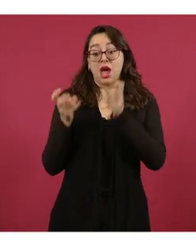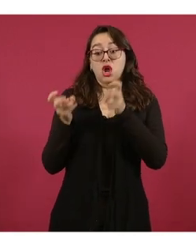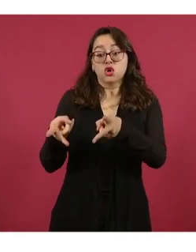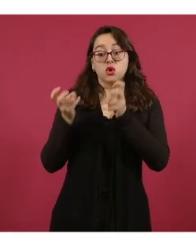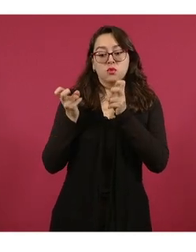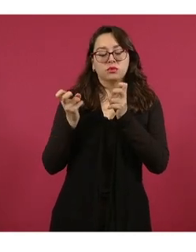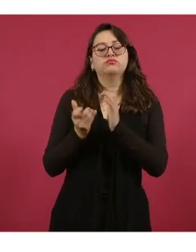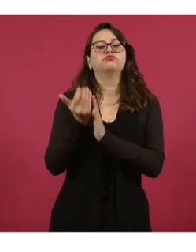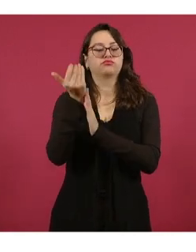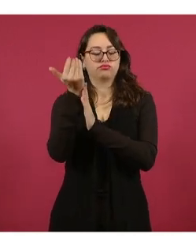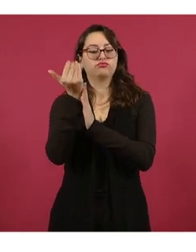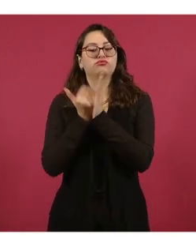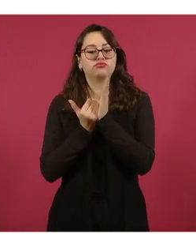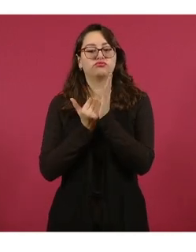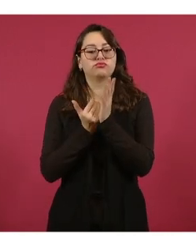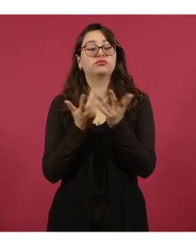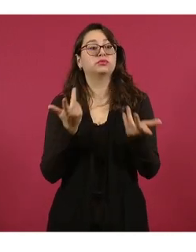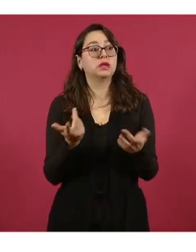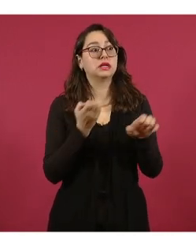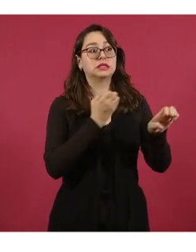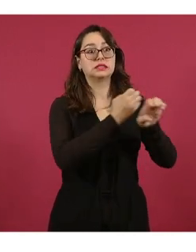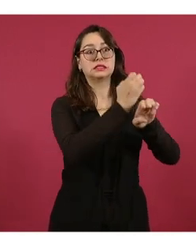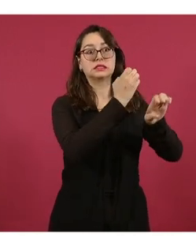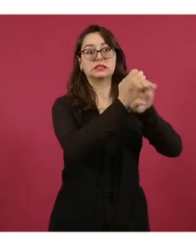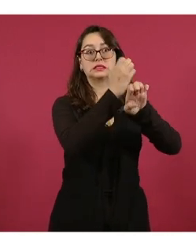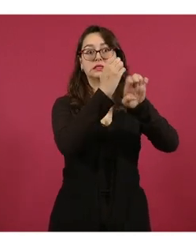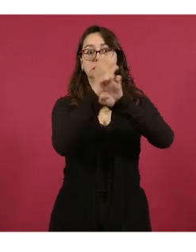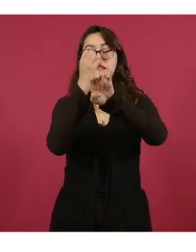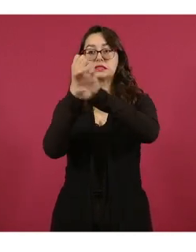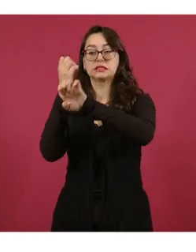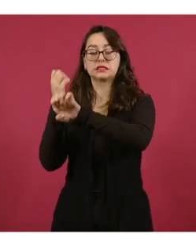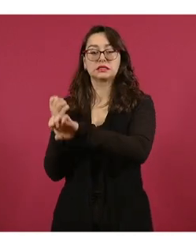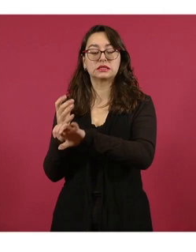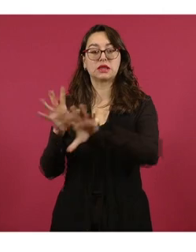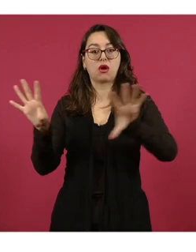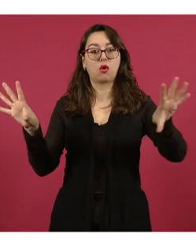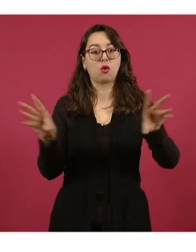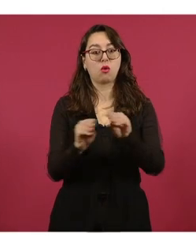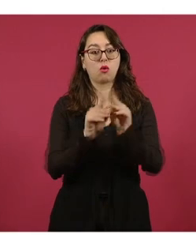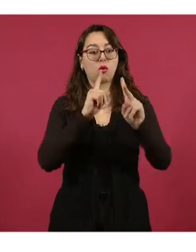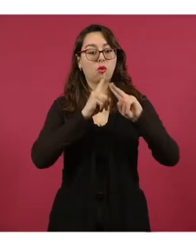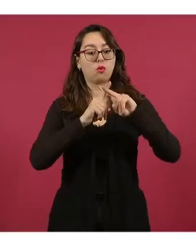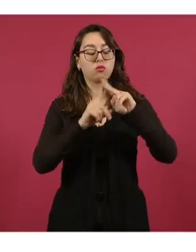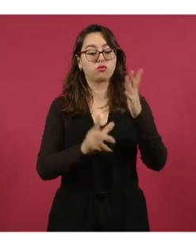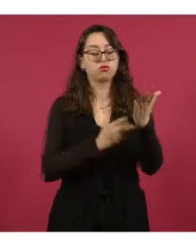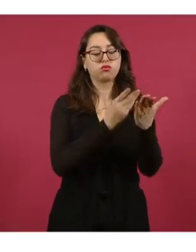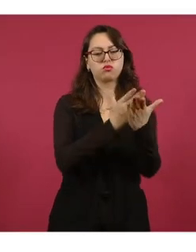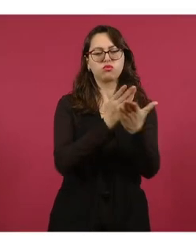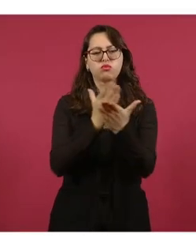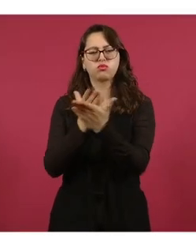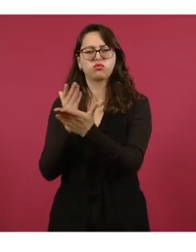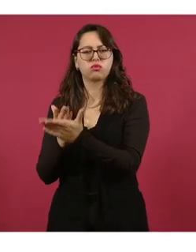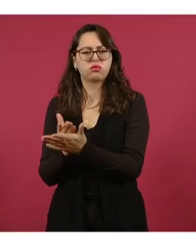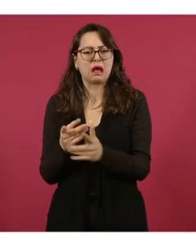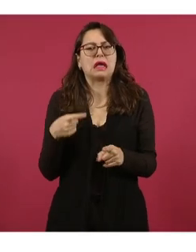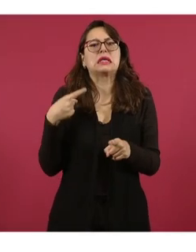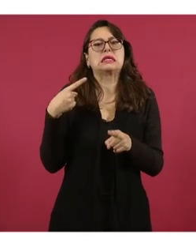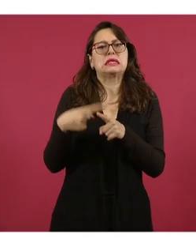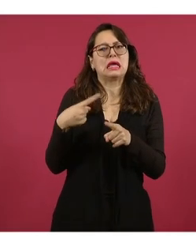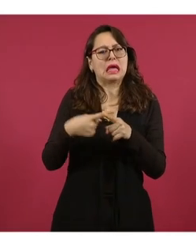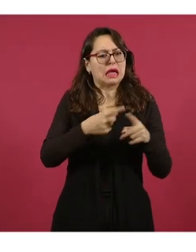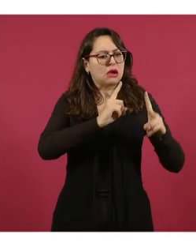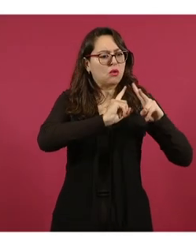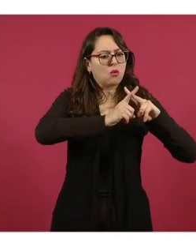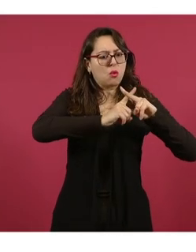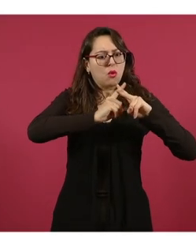las fiscalías estatales. Recordar que estas cifras no las pone la secretaría ni el secretariado